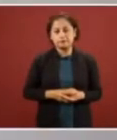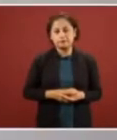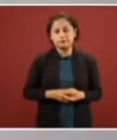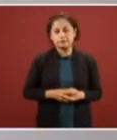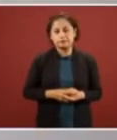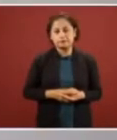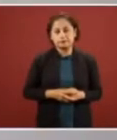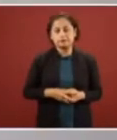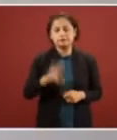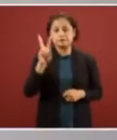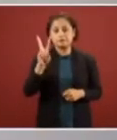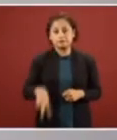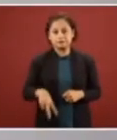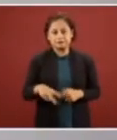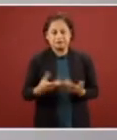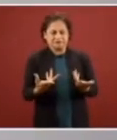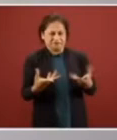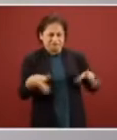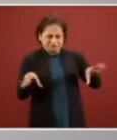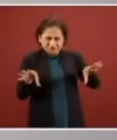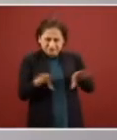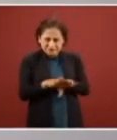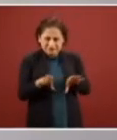muy grave entonces